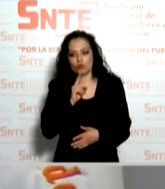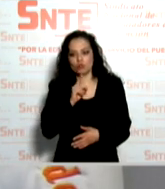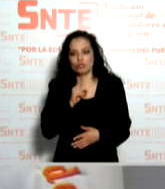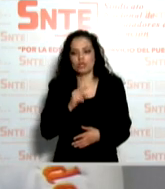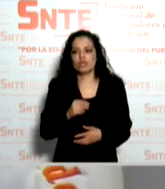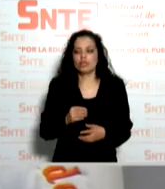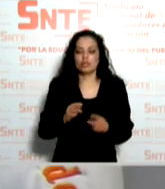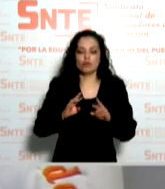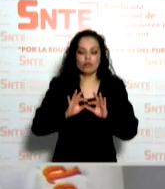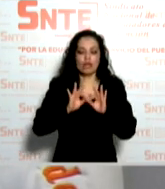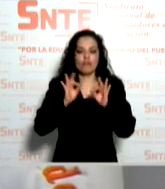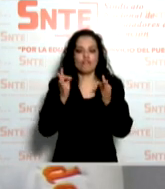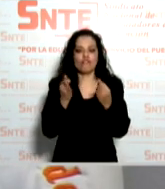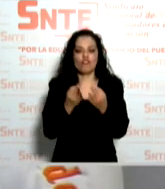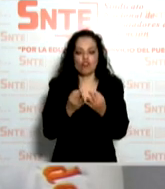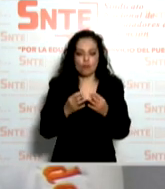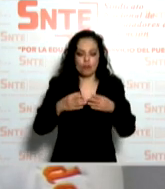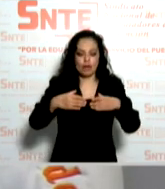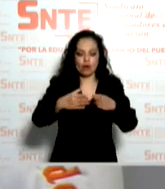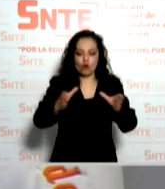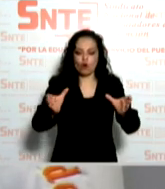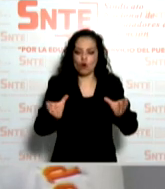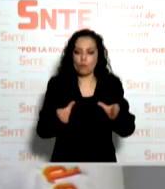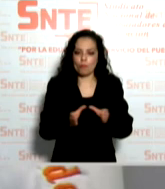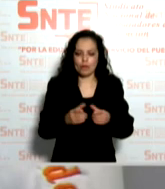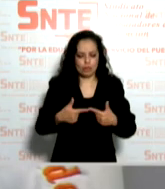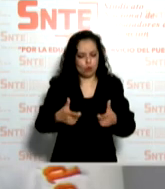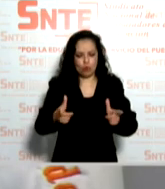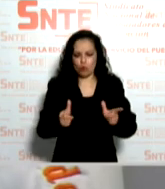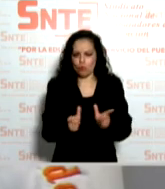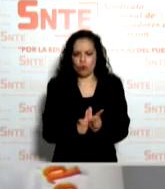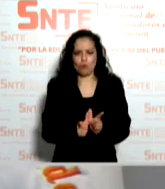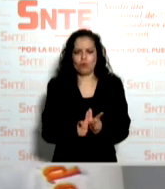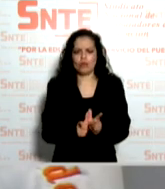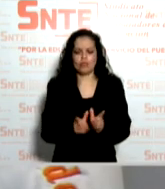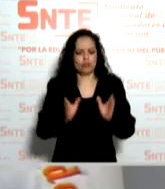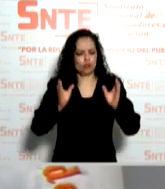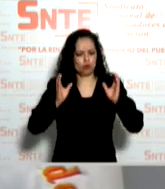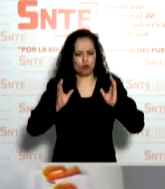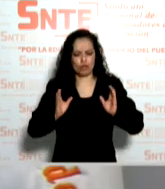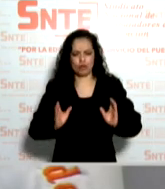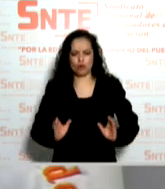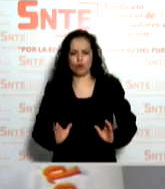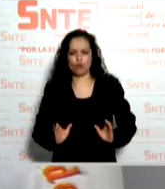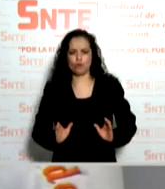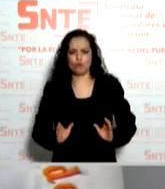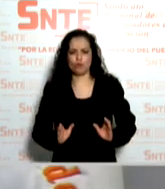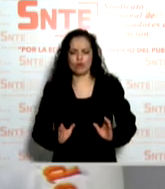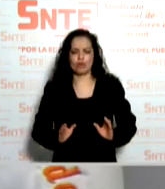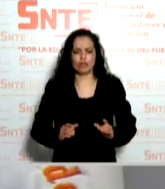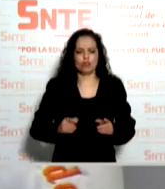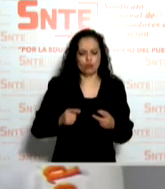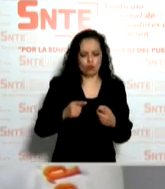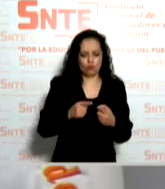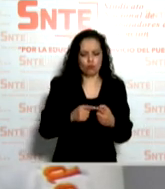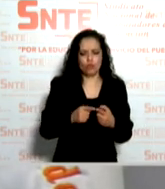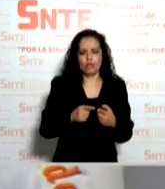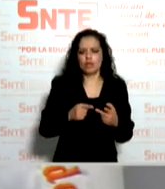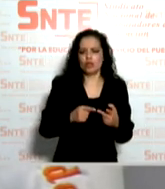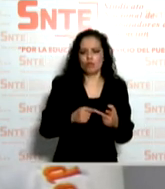indisolubles el mundo emocional con el cuerpo humano, con el mundo físico.